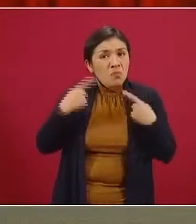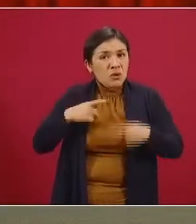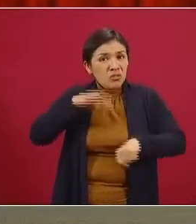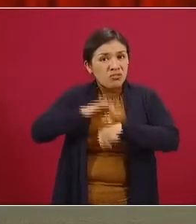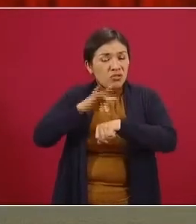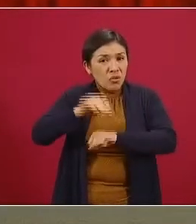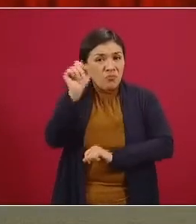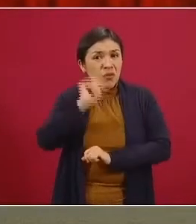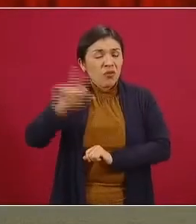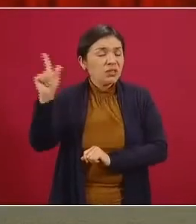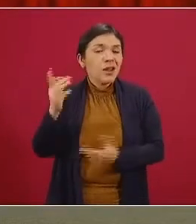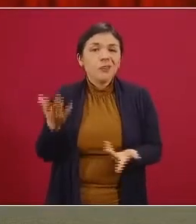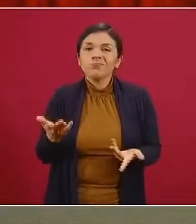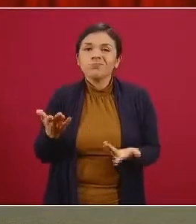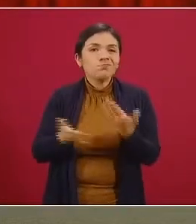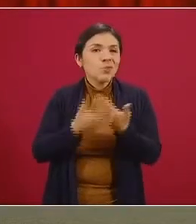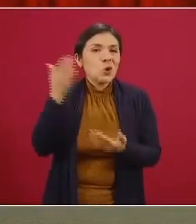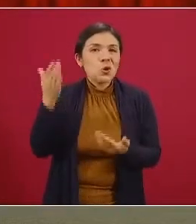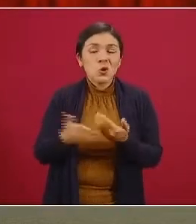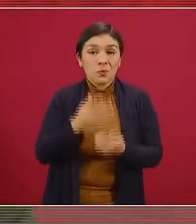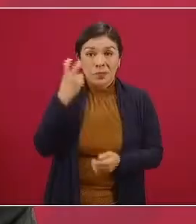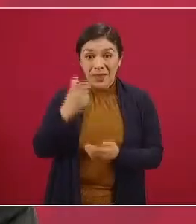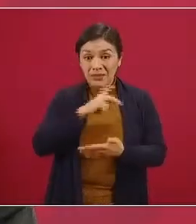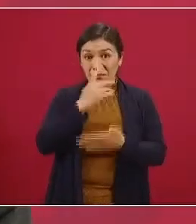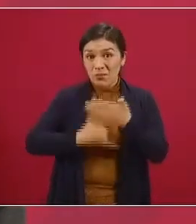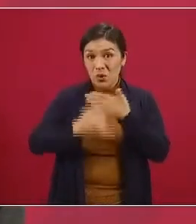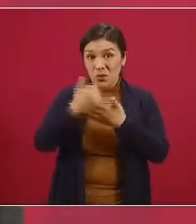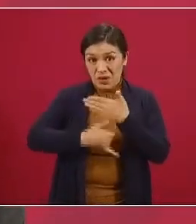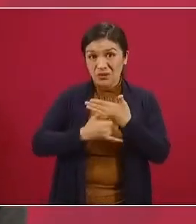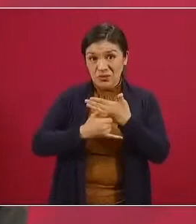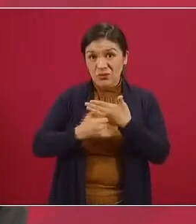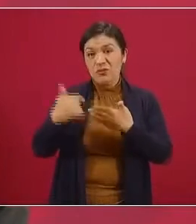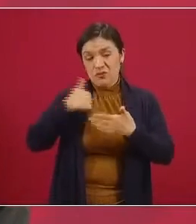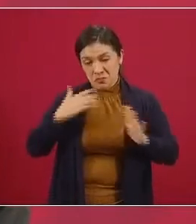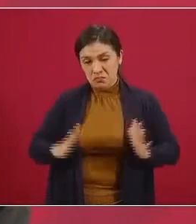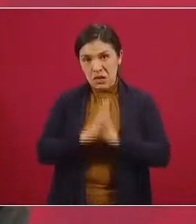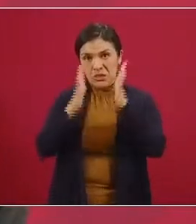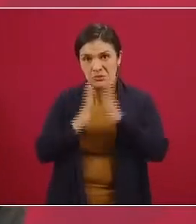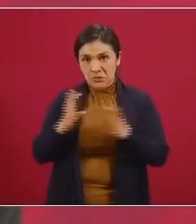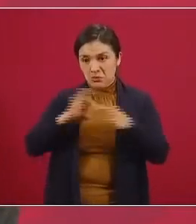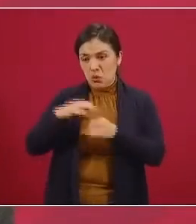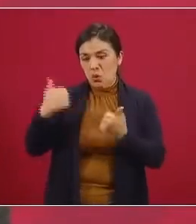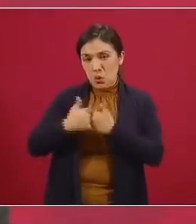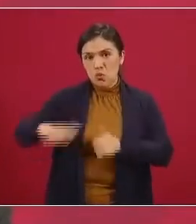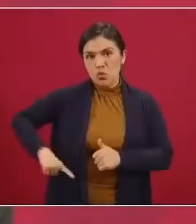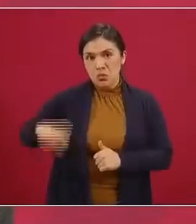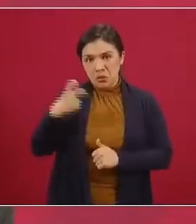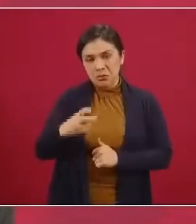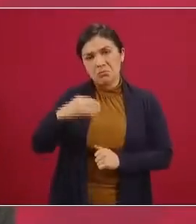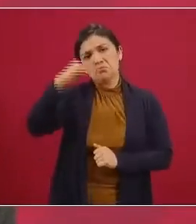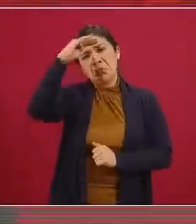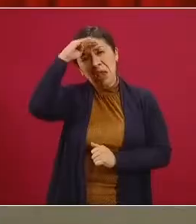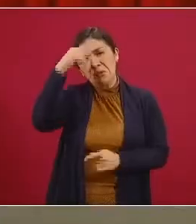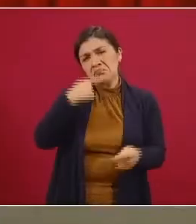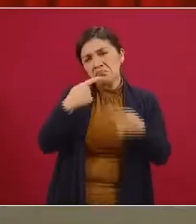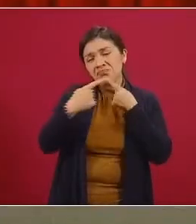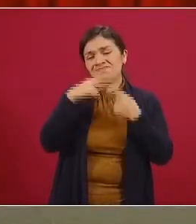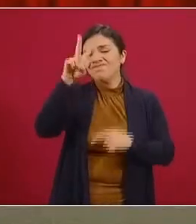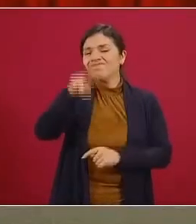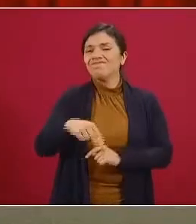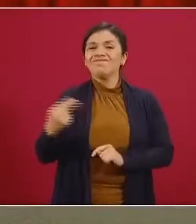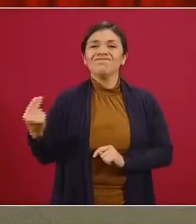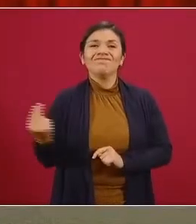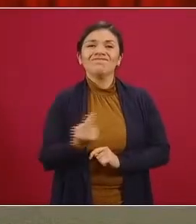salud. El proyecto de nación en el que participamos en este gobierno considera que es